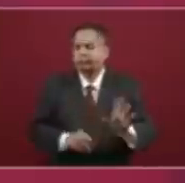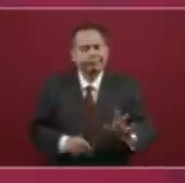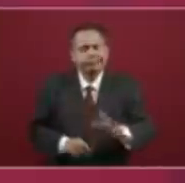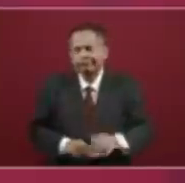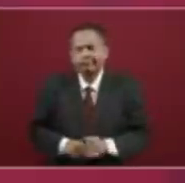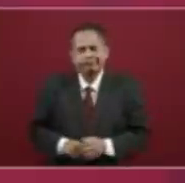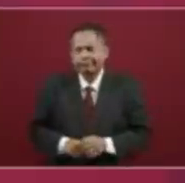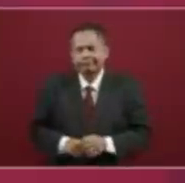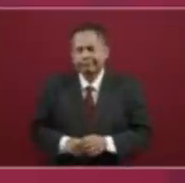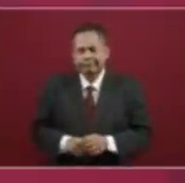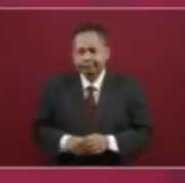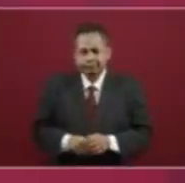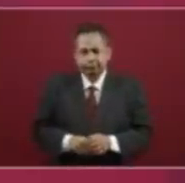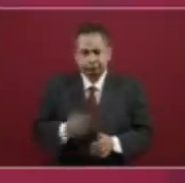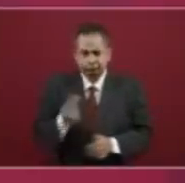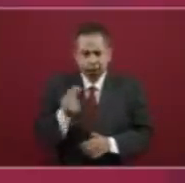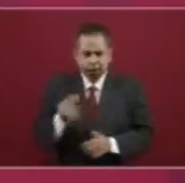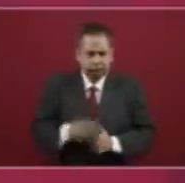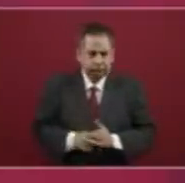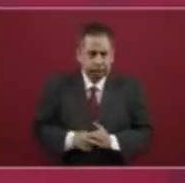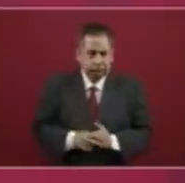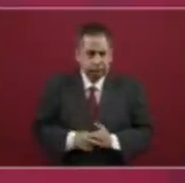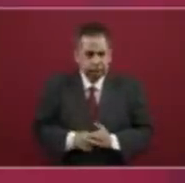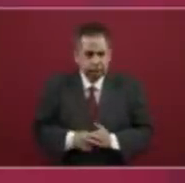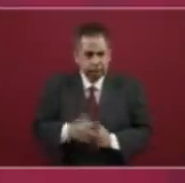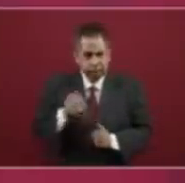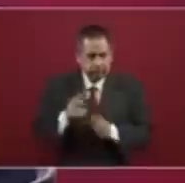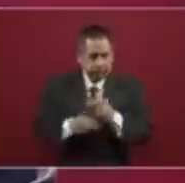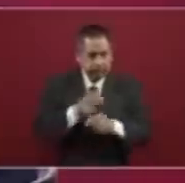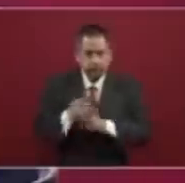imponerlo. Y vamos a